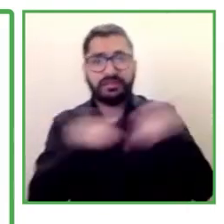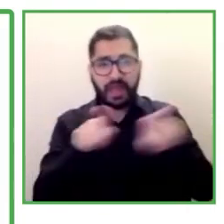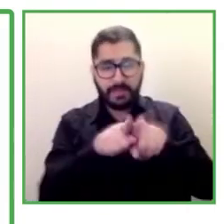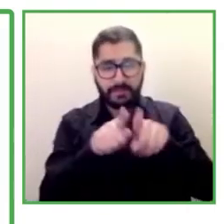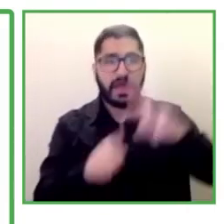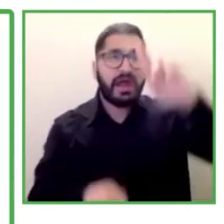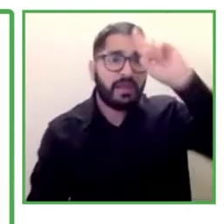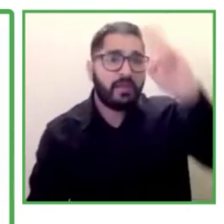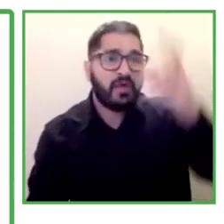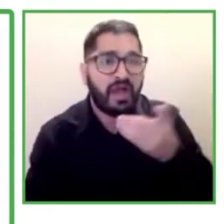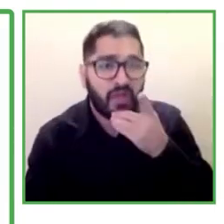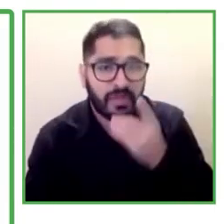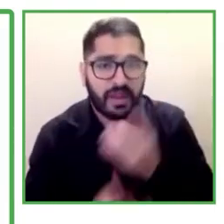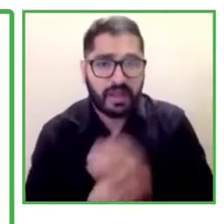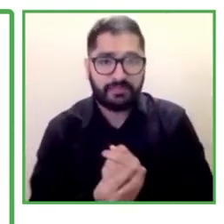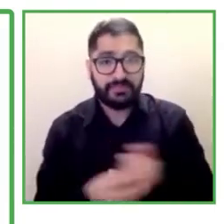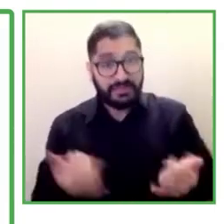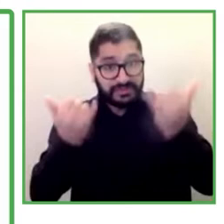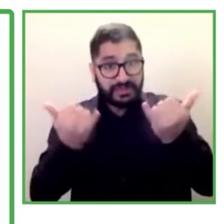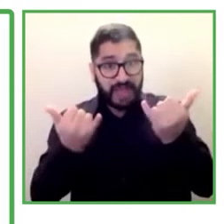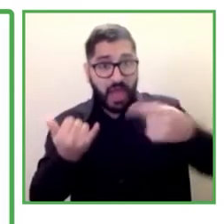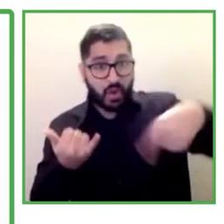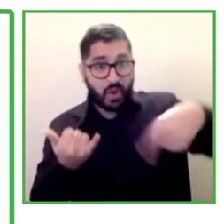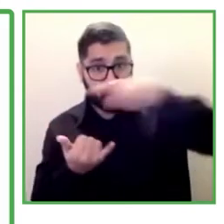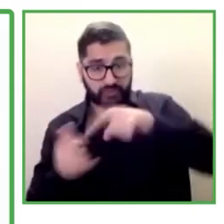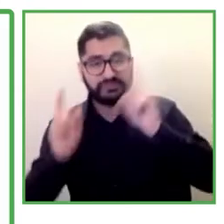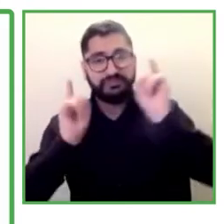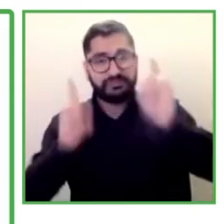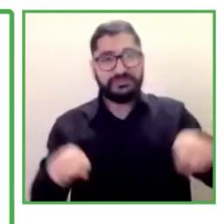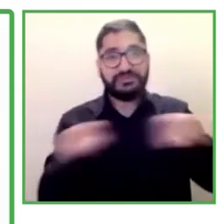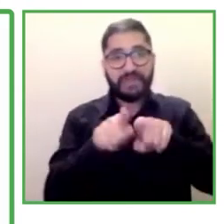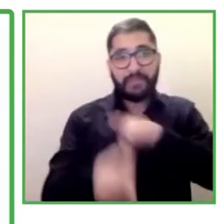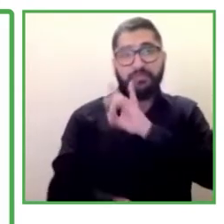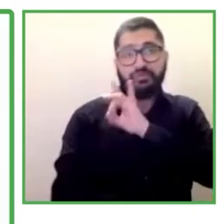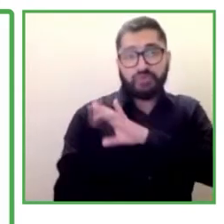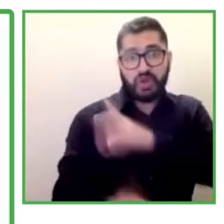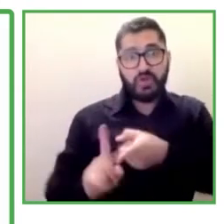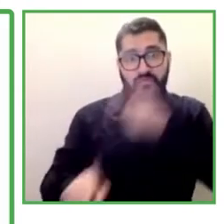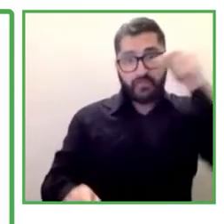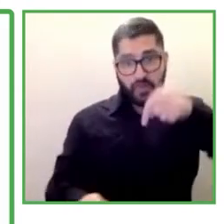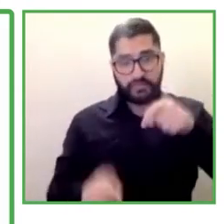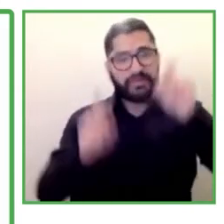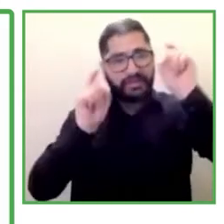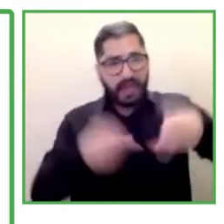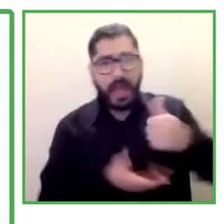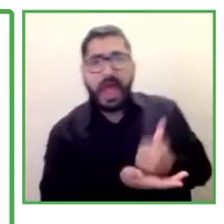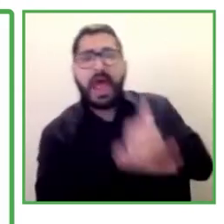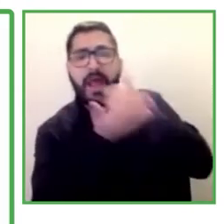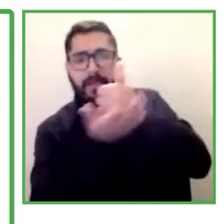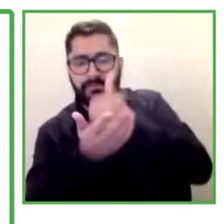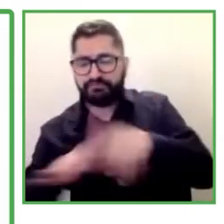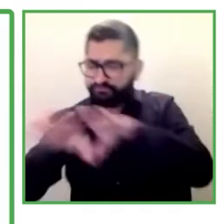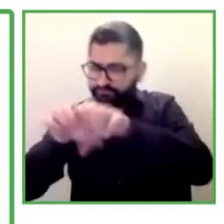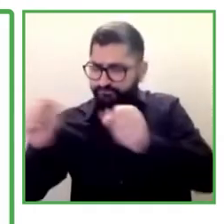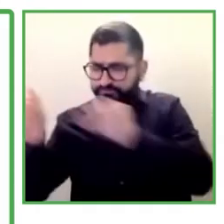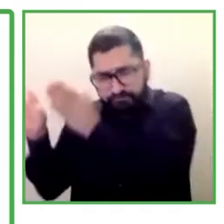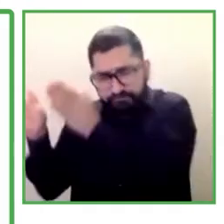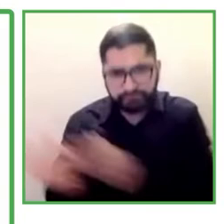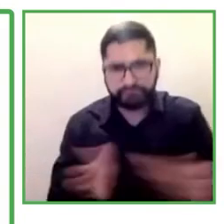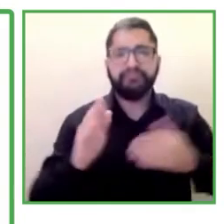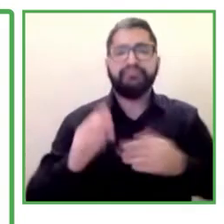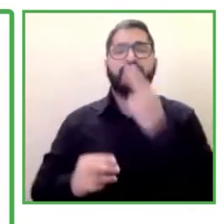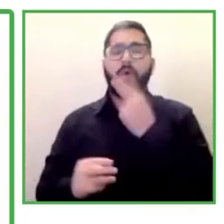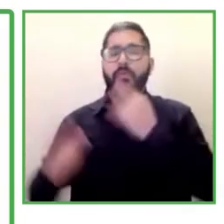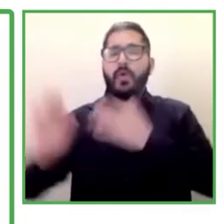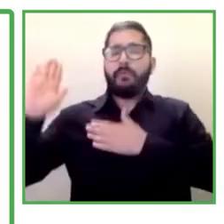apoyamos desde el impulso inicial Pacto de Productividad en Colombia. No me voy a extender demasiado porque nuestros panelistas van